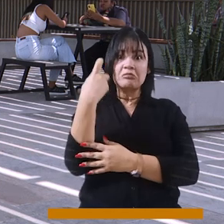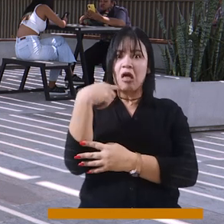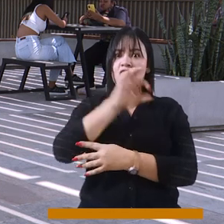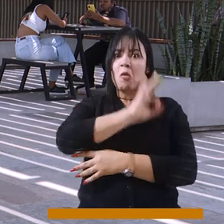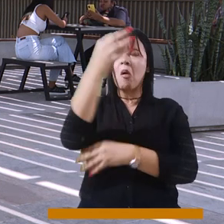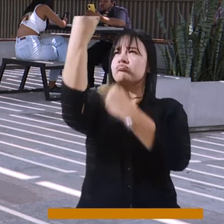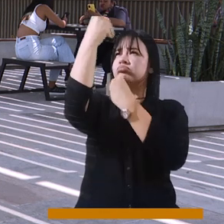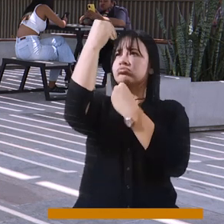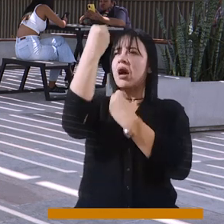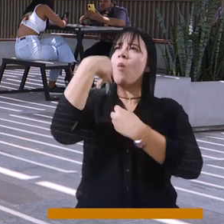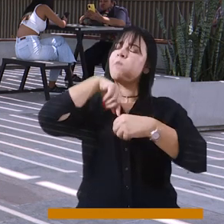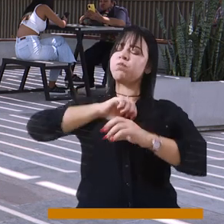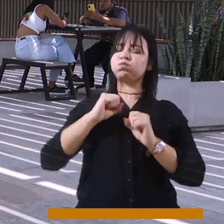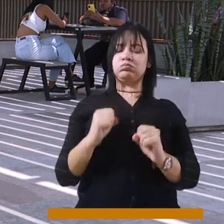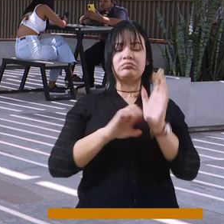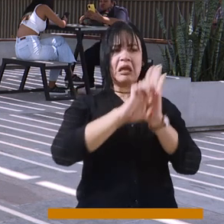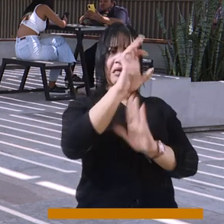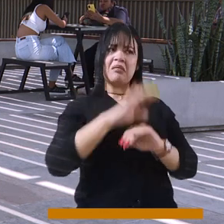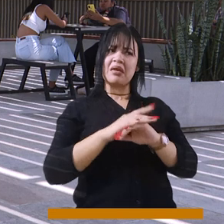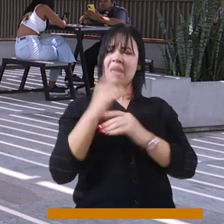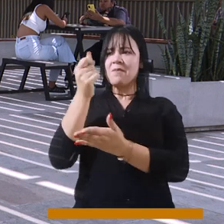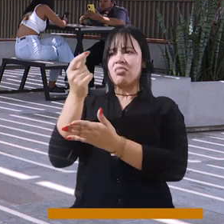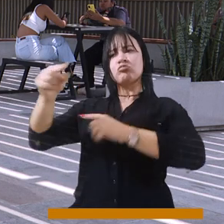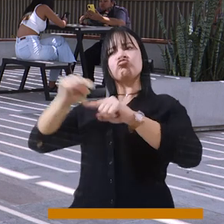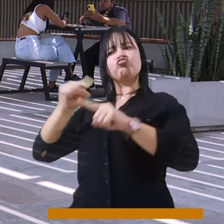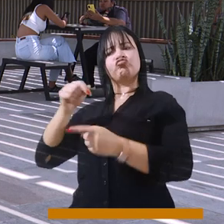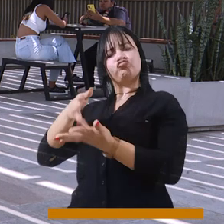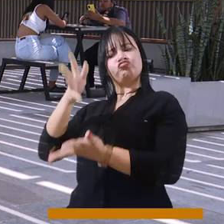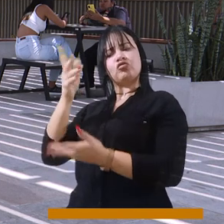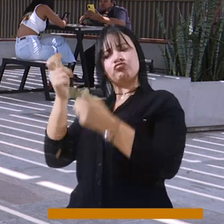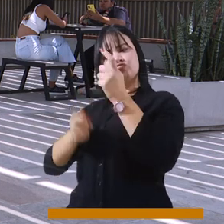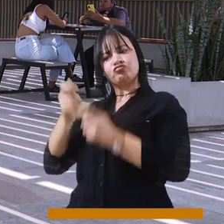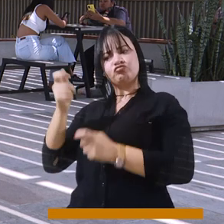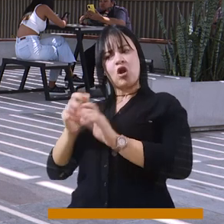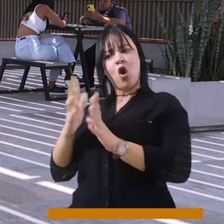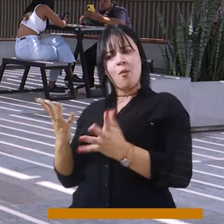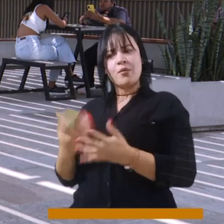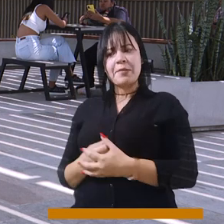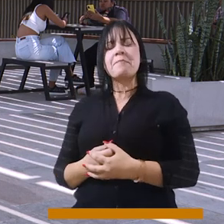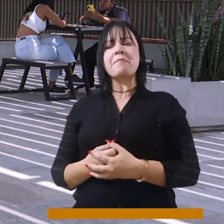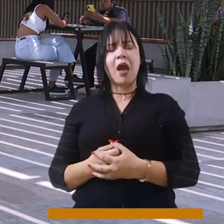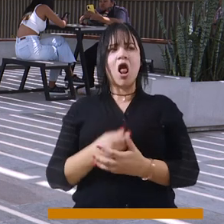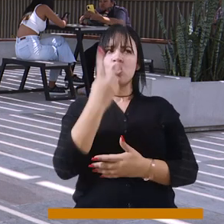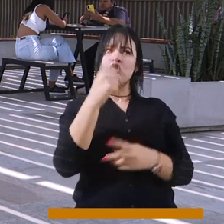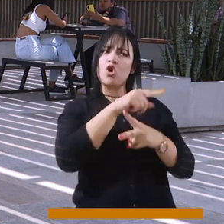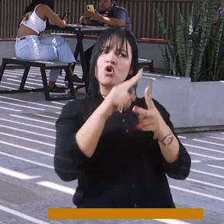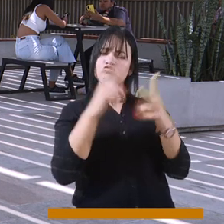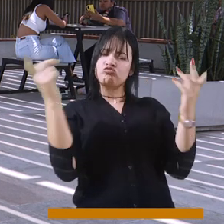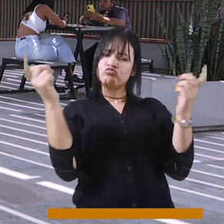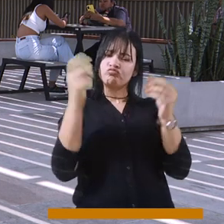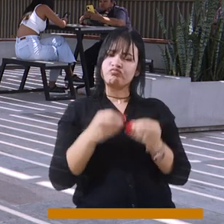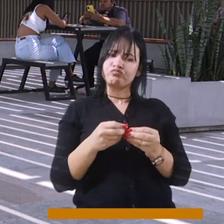para formarnos en el ser y ser emprendedores y para también administrar nuestras propias finanzas Estoy seguro que logrando juntar estos dos proyectos en la